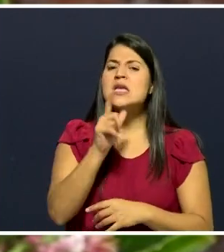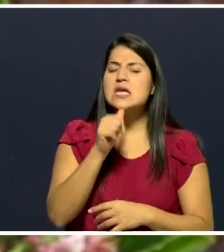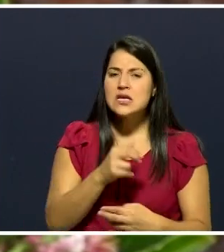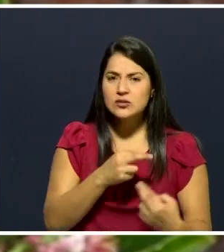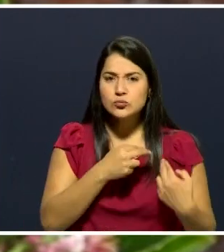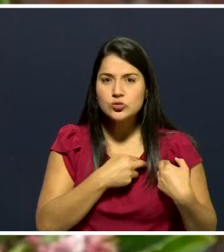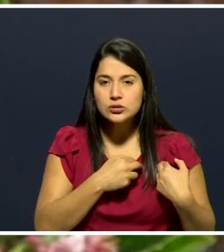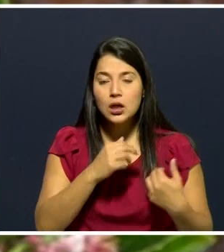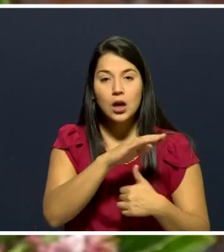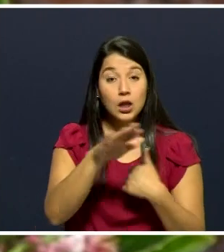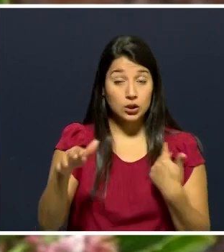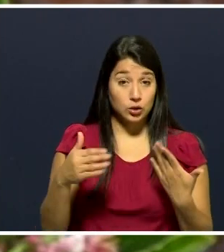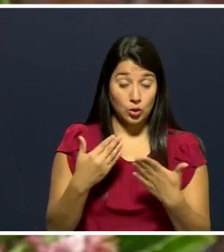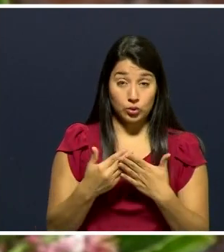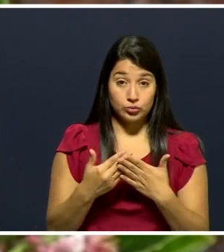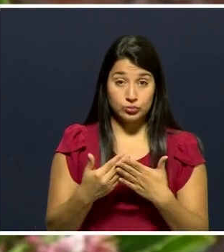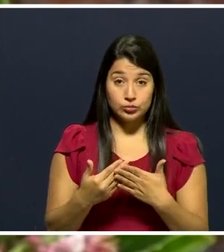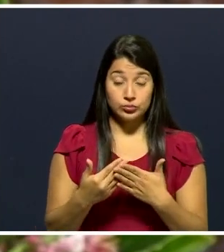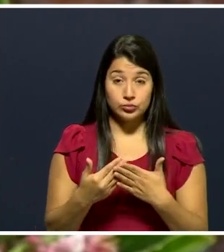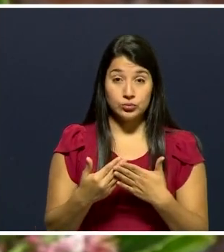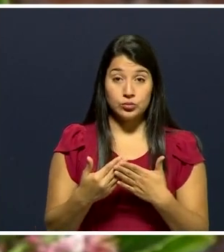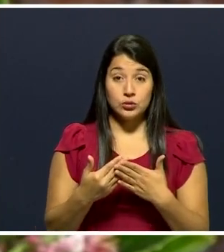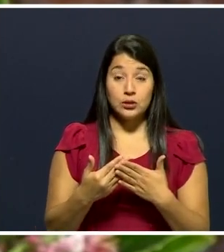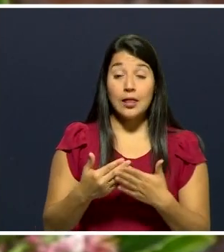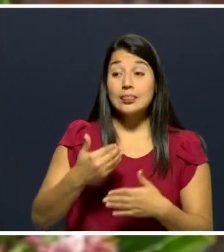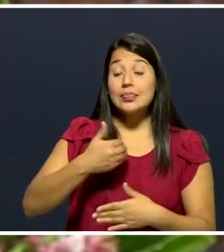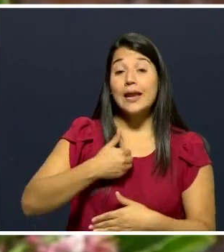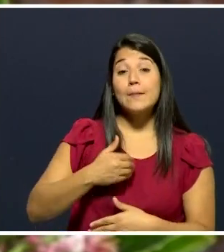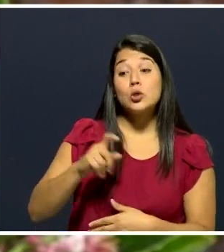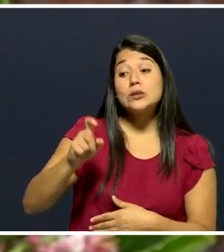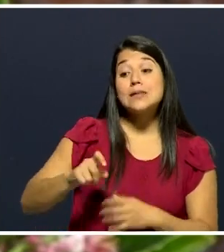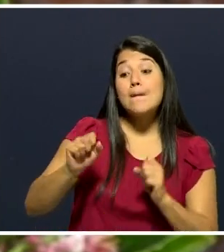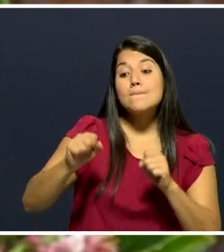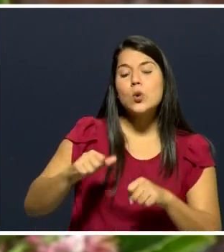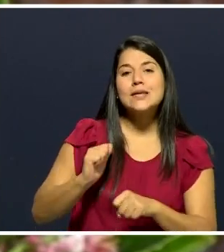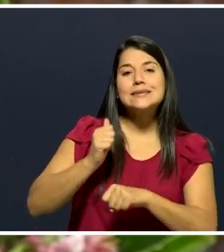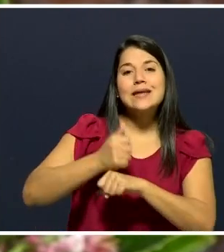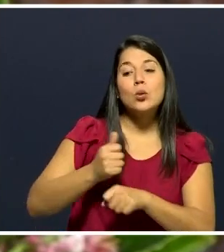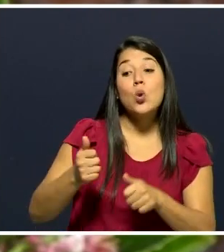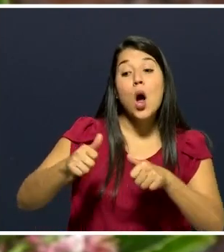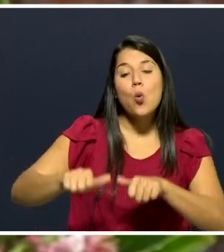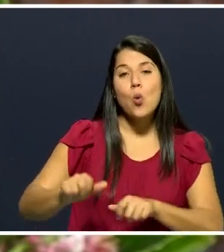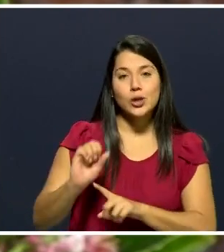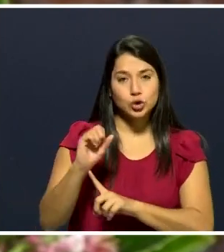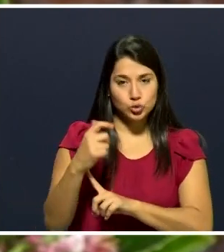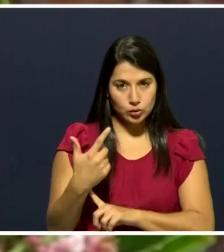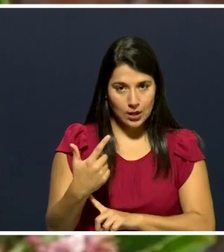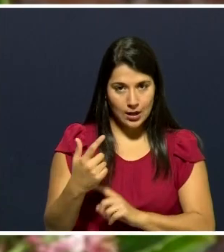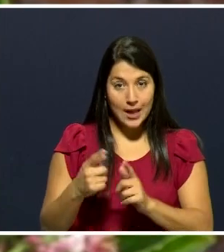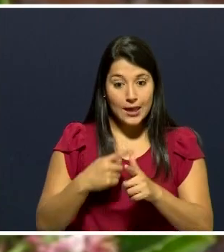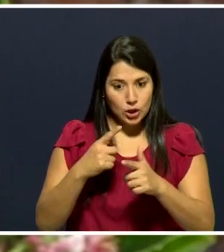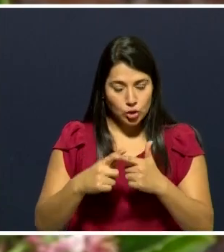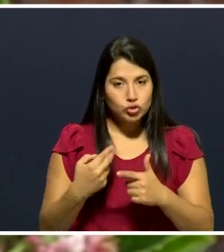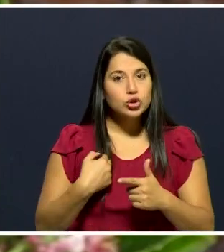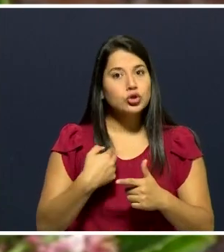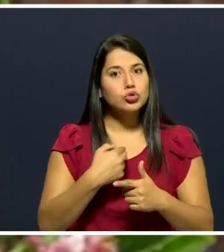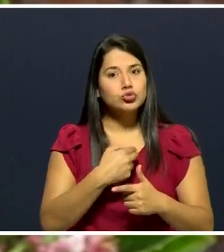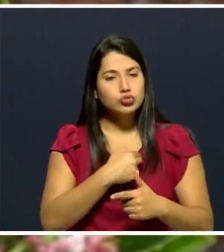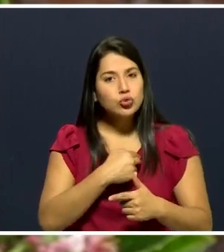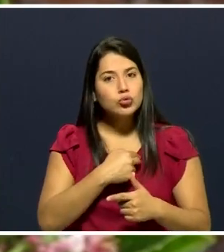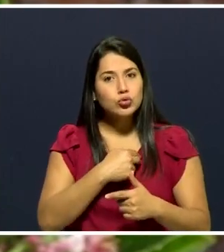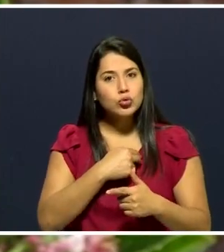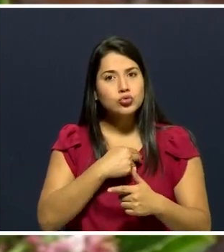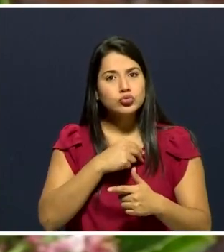a todos. Hay necesidad de establecer un pacto social donde hagamos ejercicio de